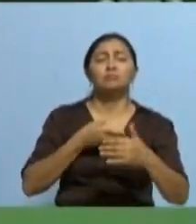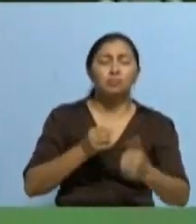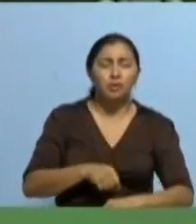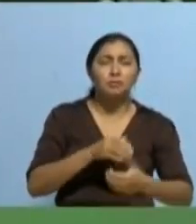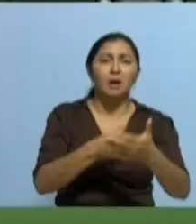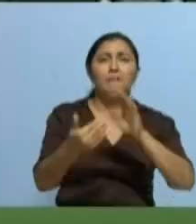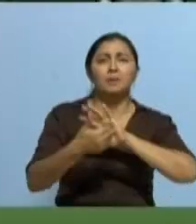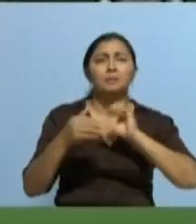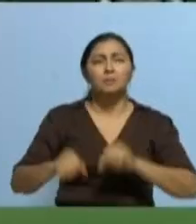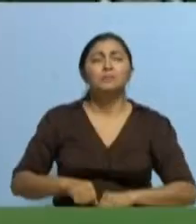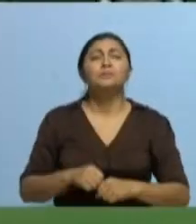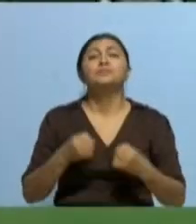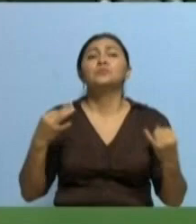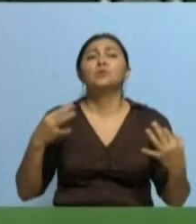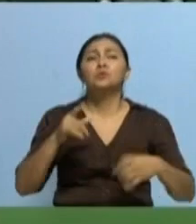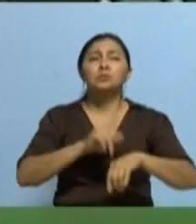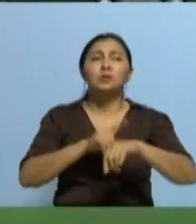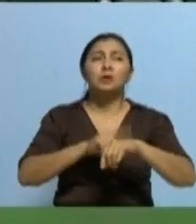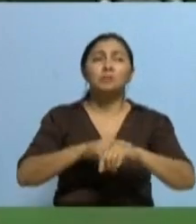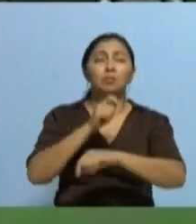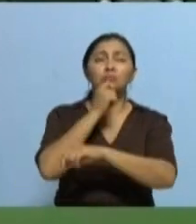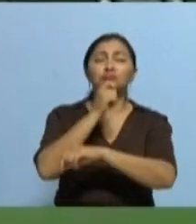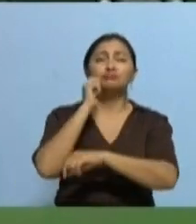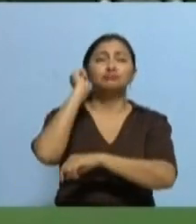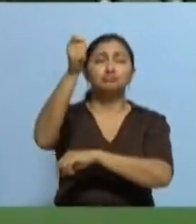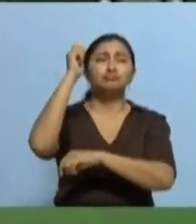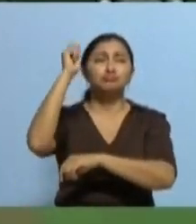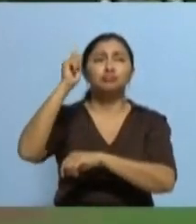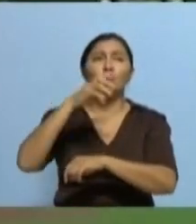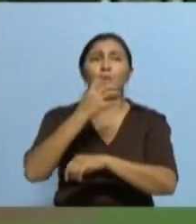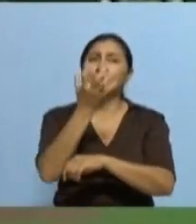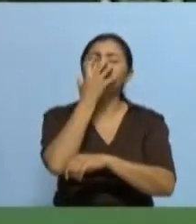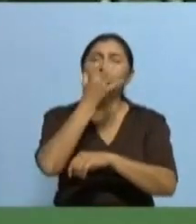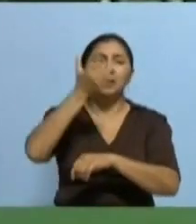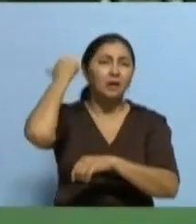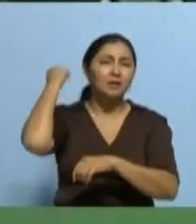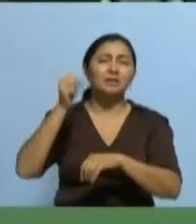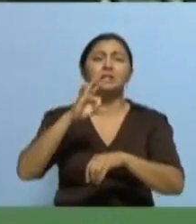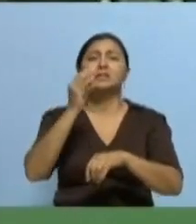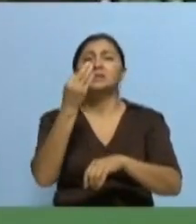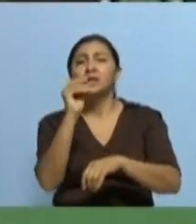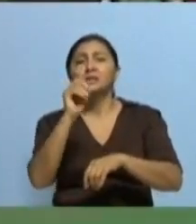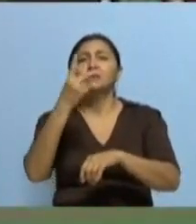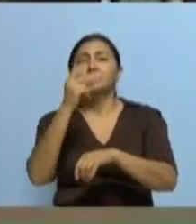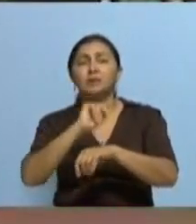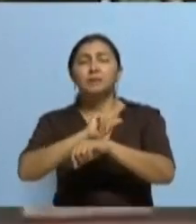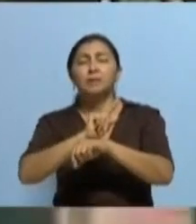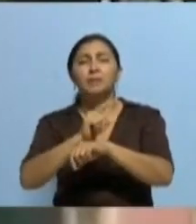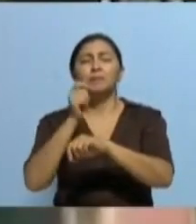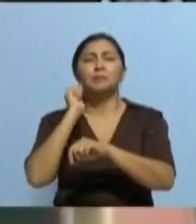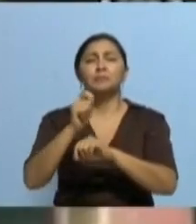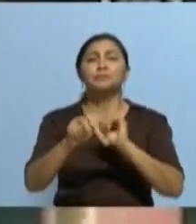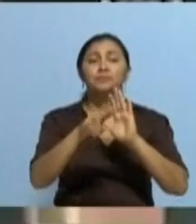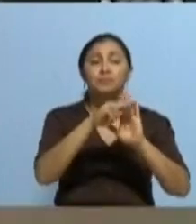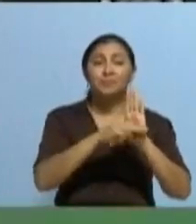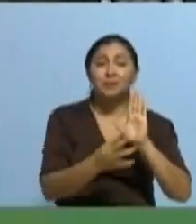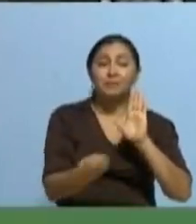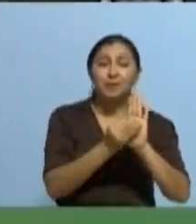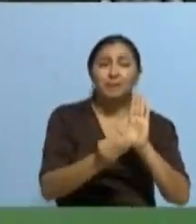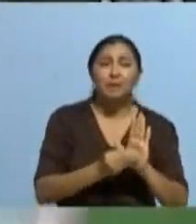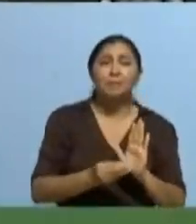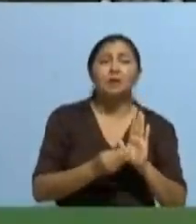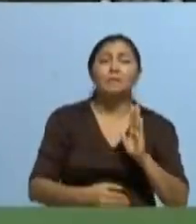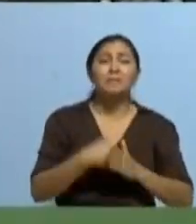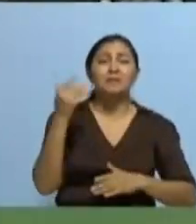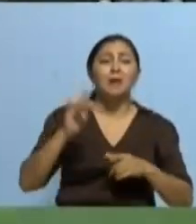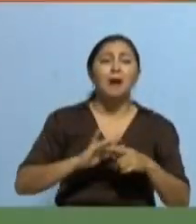los managers para retar una jugada a través de la repetición será recortado de 30 a 20 segundos. Estos reglamentos se pondrán en práctica